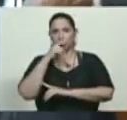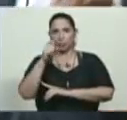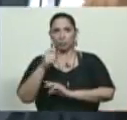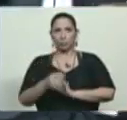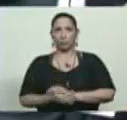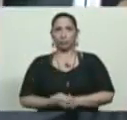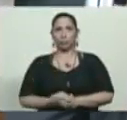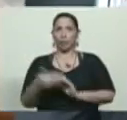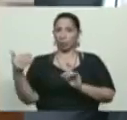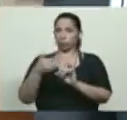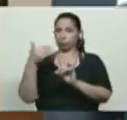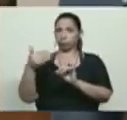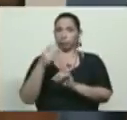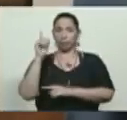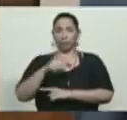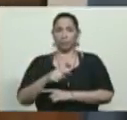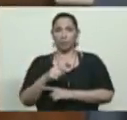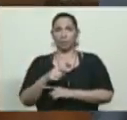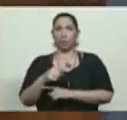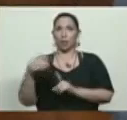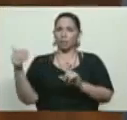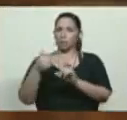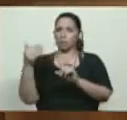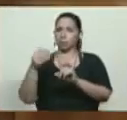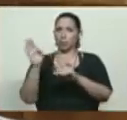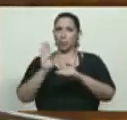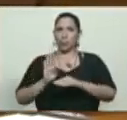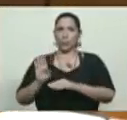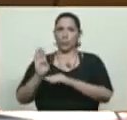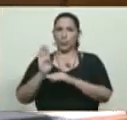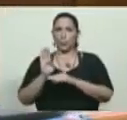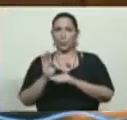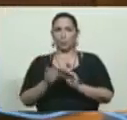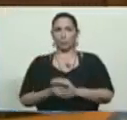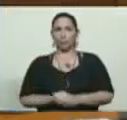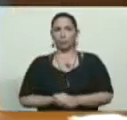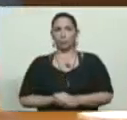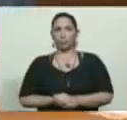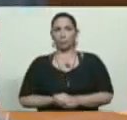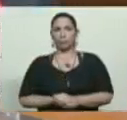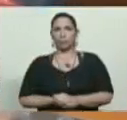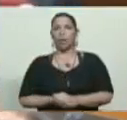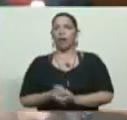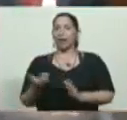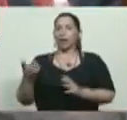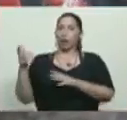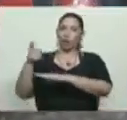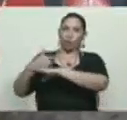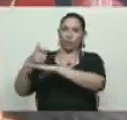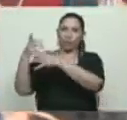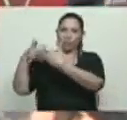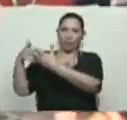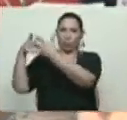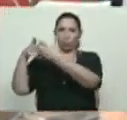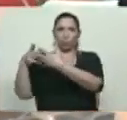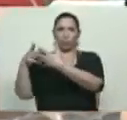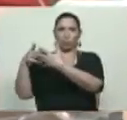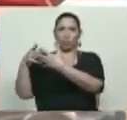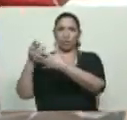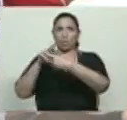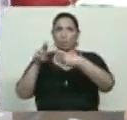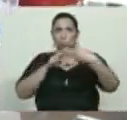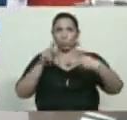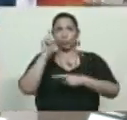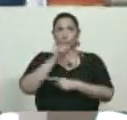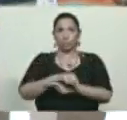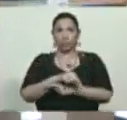estos ataques ha sido la agresión y también la apropiación indebida por parte del gobierno de los Estados norteamericanos, lo que son los recursos también de